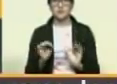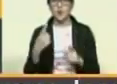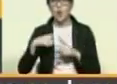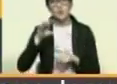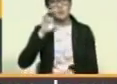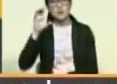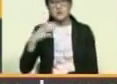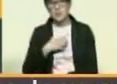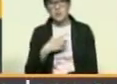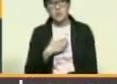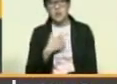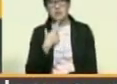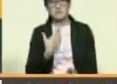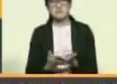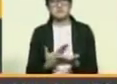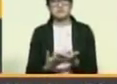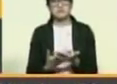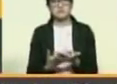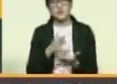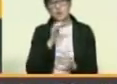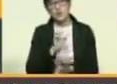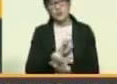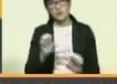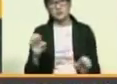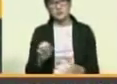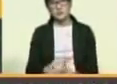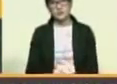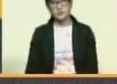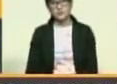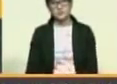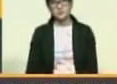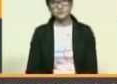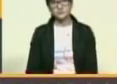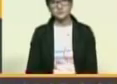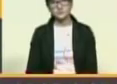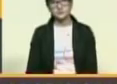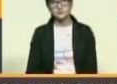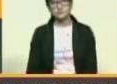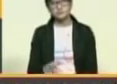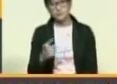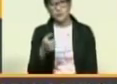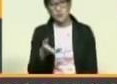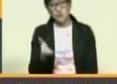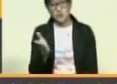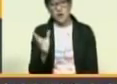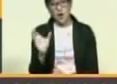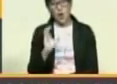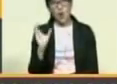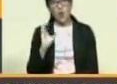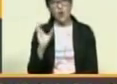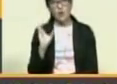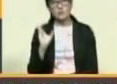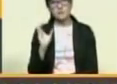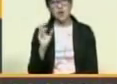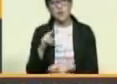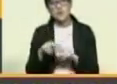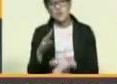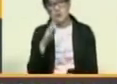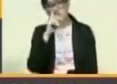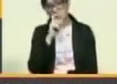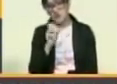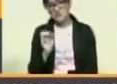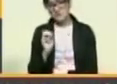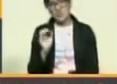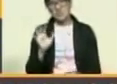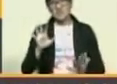no pueden ni plantearse porque no tienen educación. Tú vas a Colombia y un niño tuyo de 4 años o de